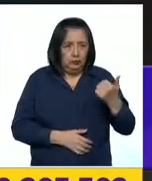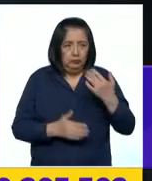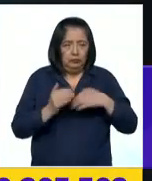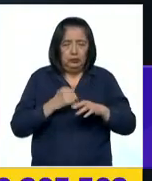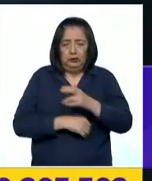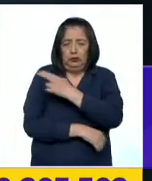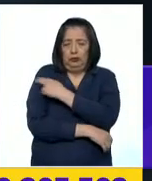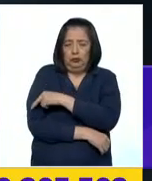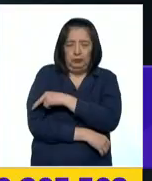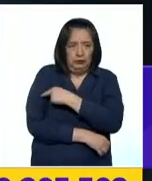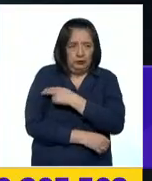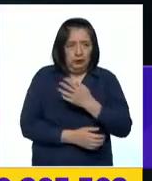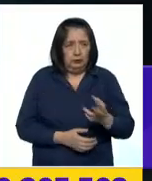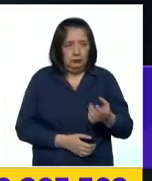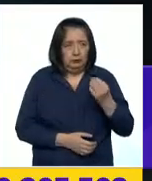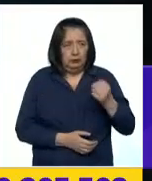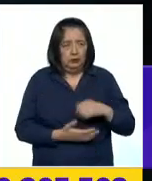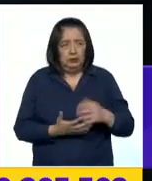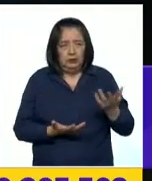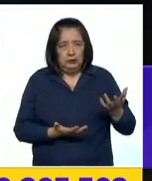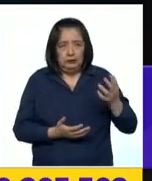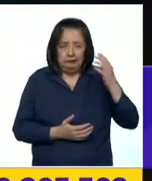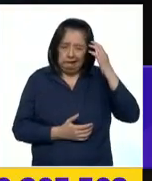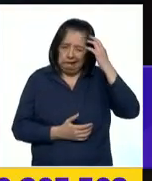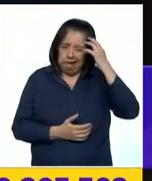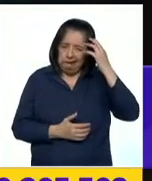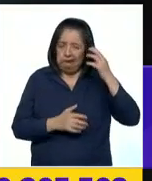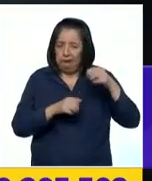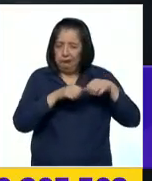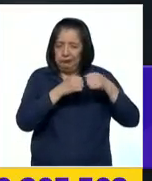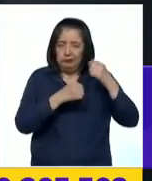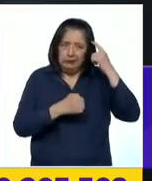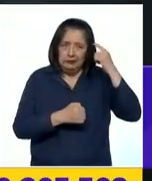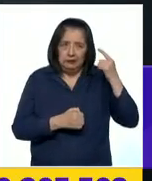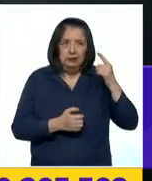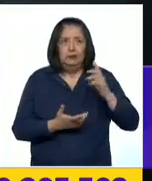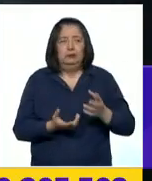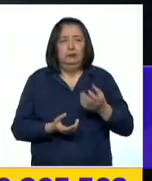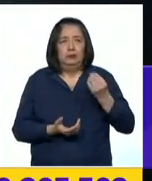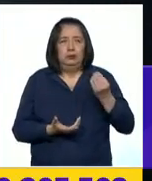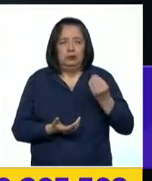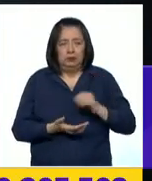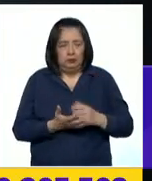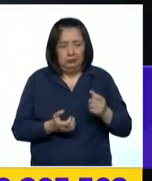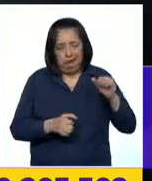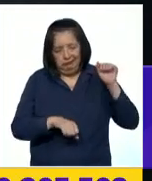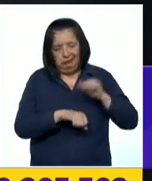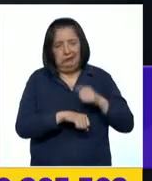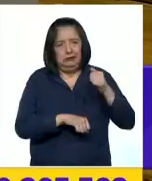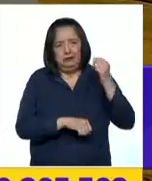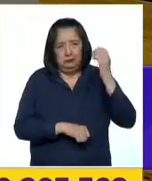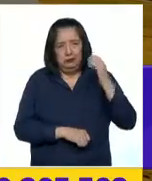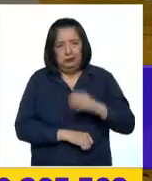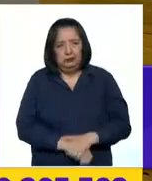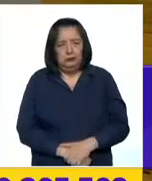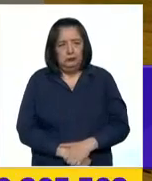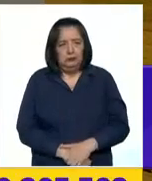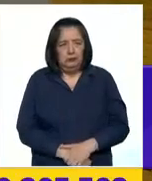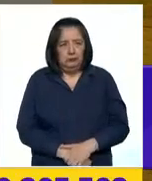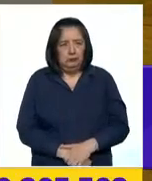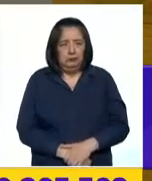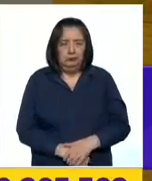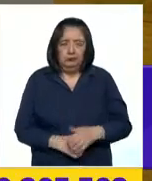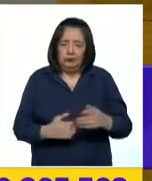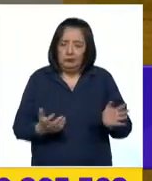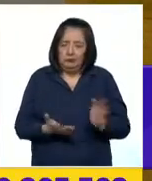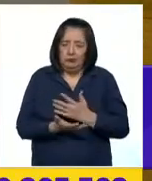Hospital María Auxiliadora debido a una fractura en el cráneo, presuntamente realizada con un objeto contundente. No es el